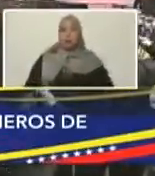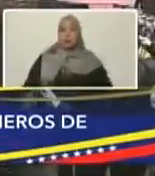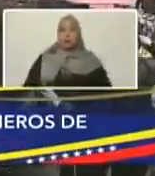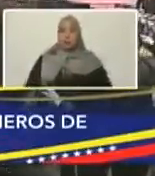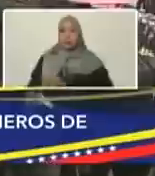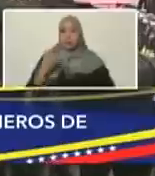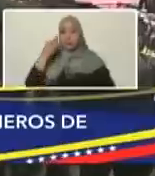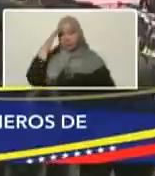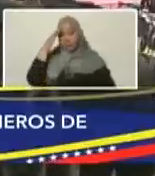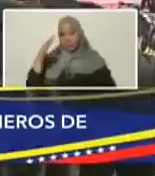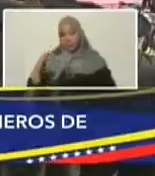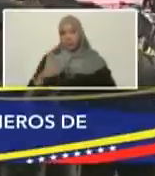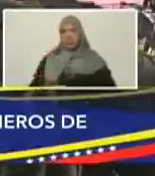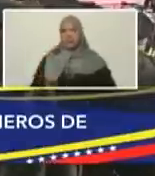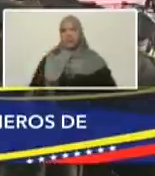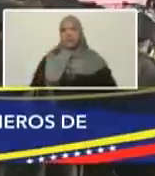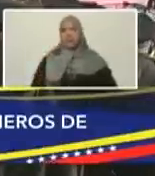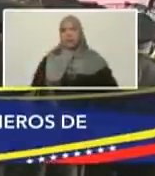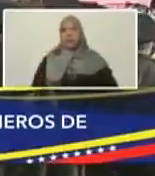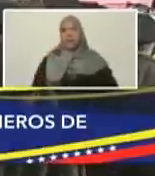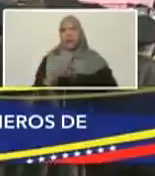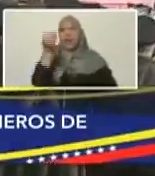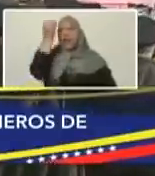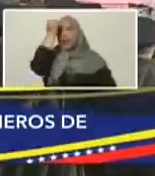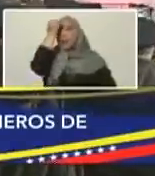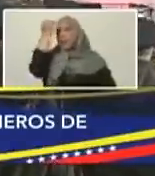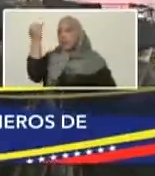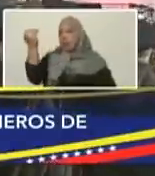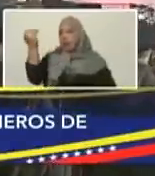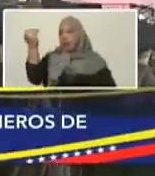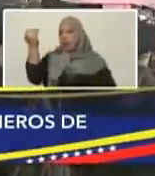¡Saludo! ¡De frente!